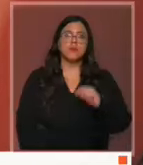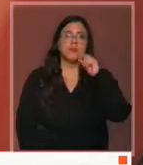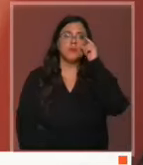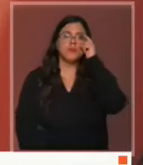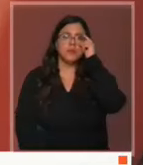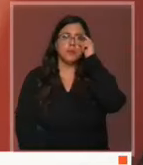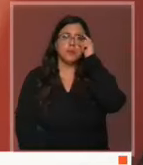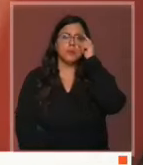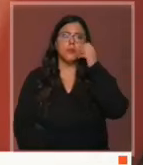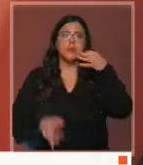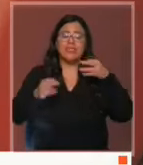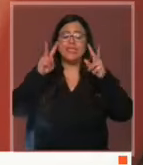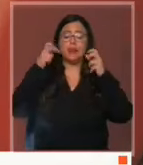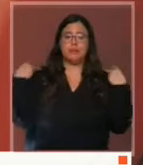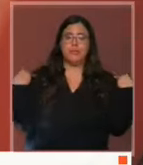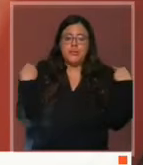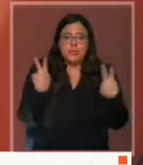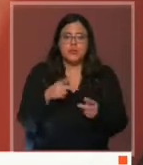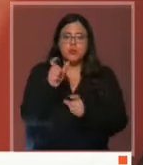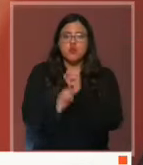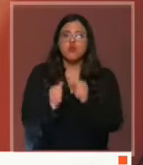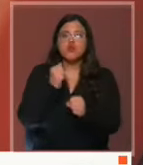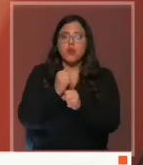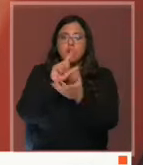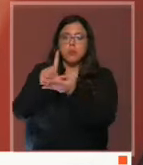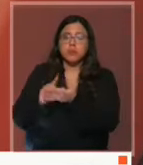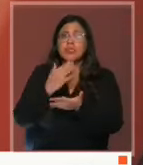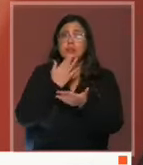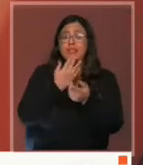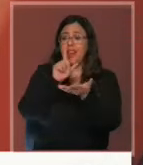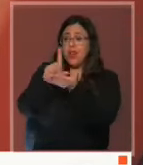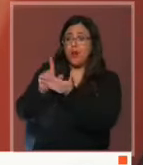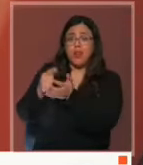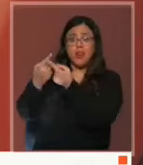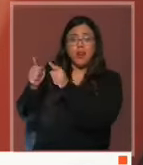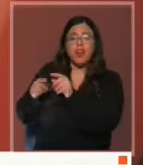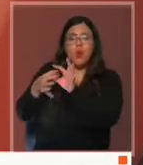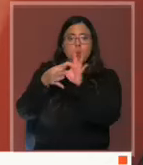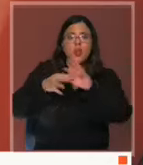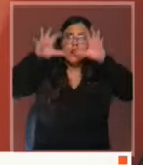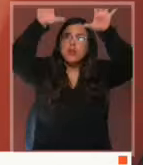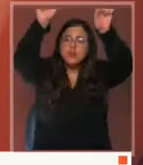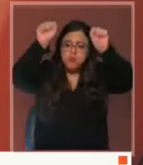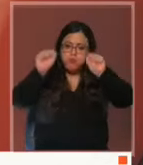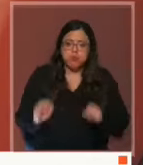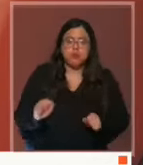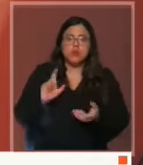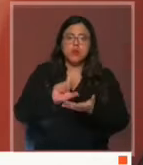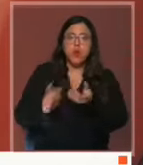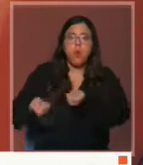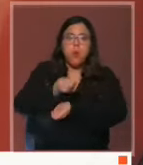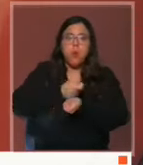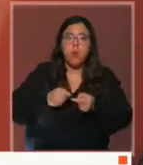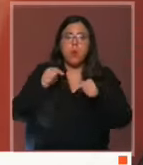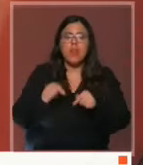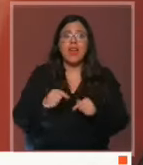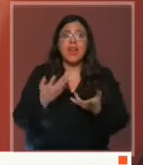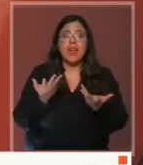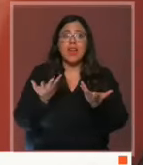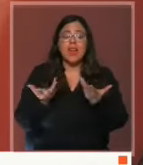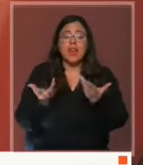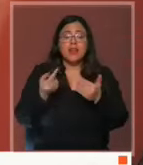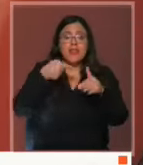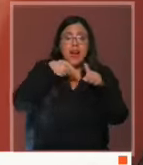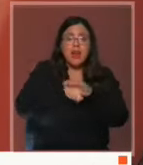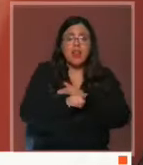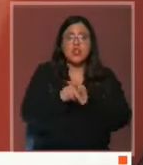En una maniobra arriesgada, trabajadores de la tienda y personas de otros locales se unieron para bajar la cortina del minimarket y dejar así encerrados a los